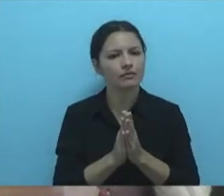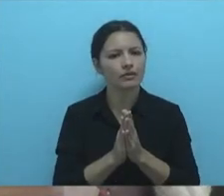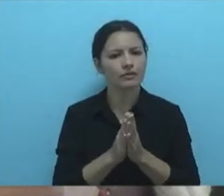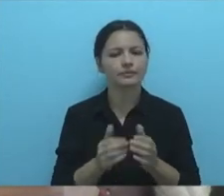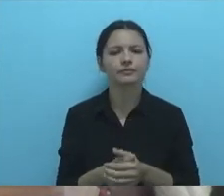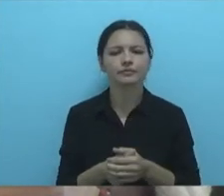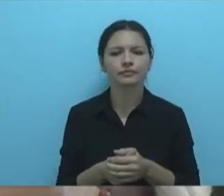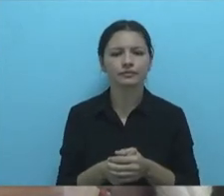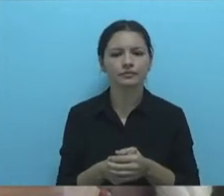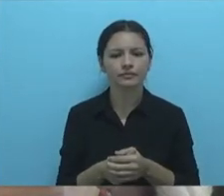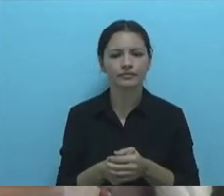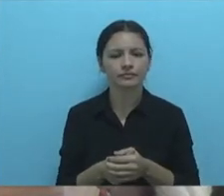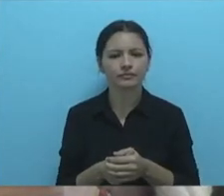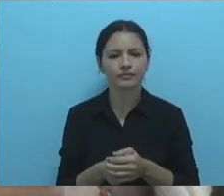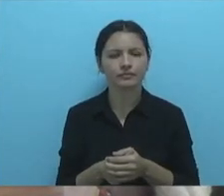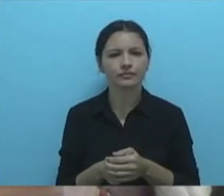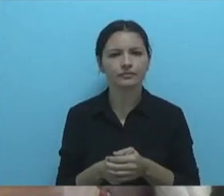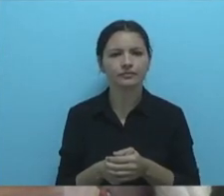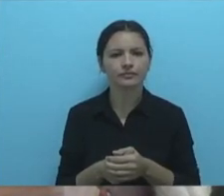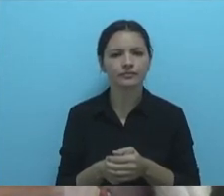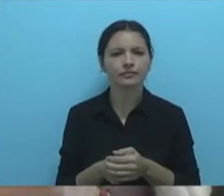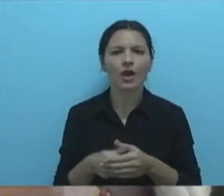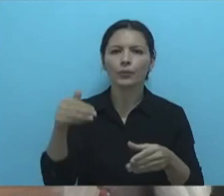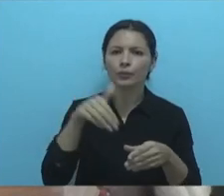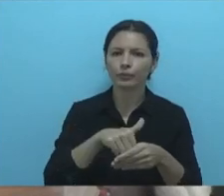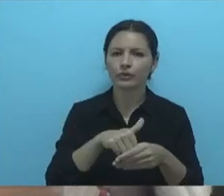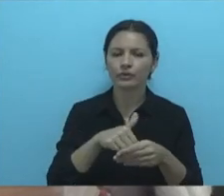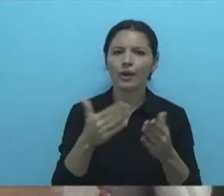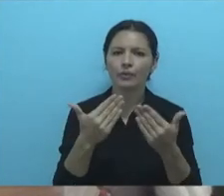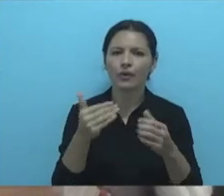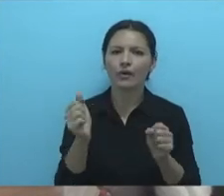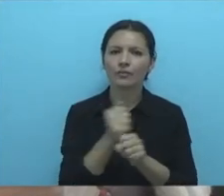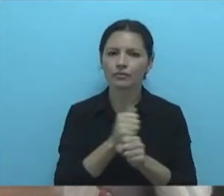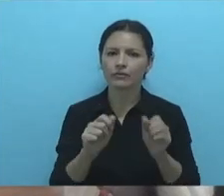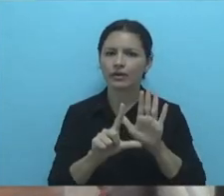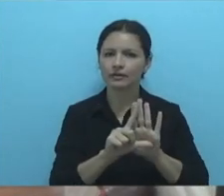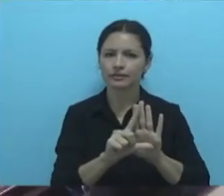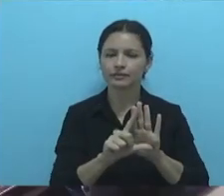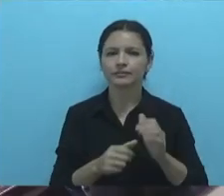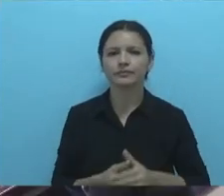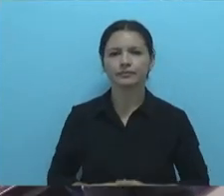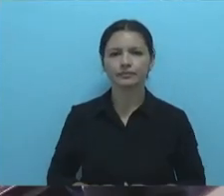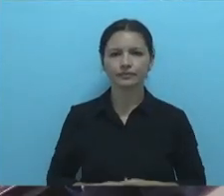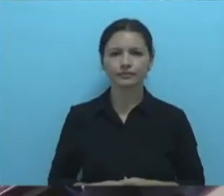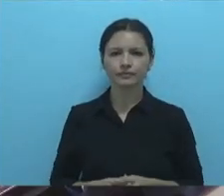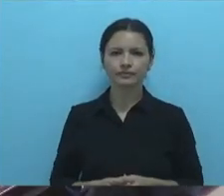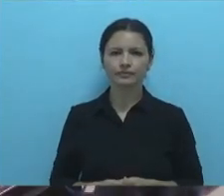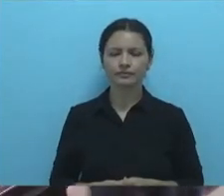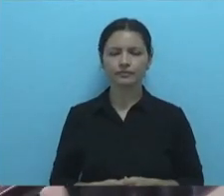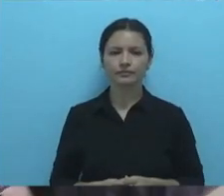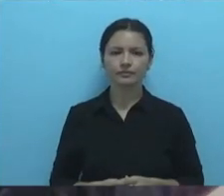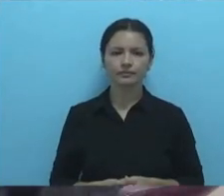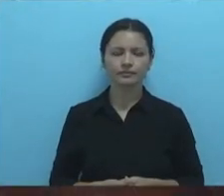y diputadas que aprueben este proyecto de ley nada más Gracias gracias diputada